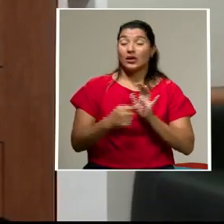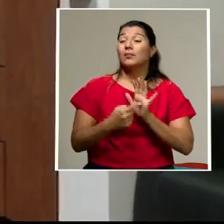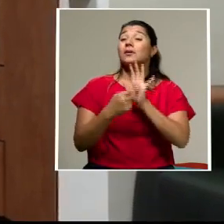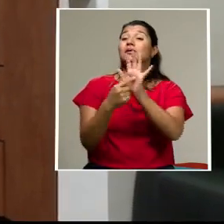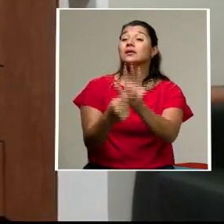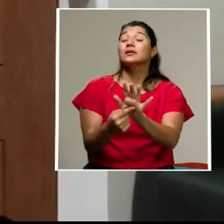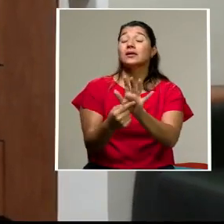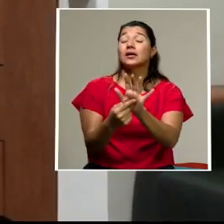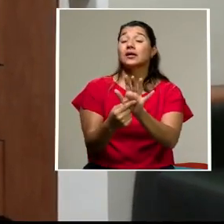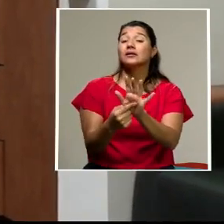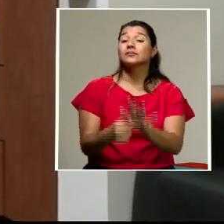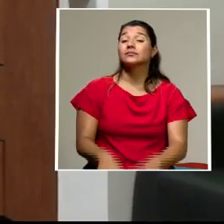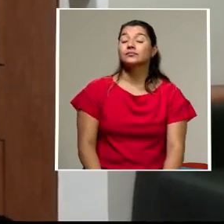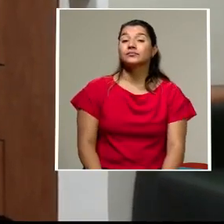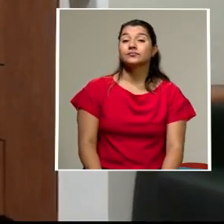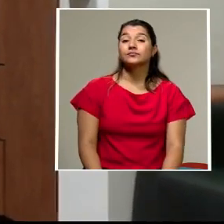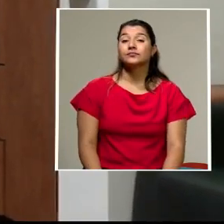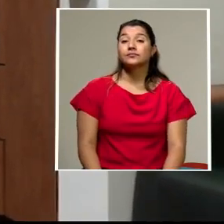consulta legislativa,